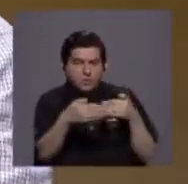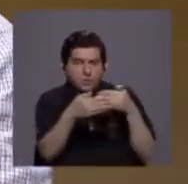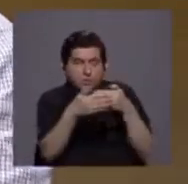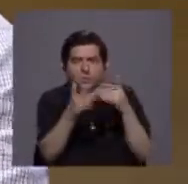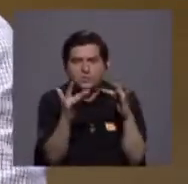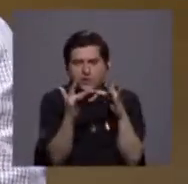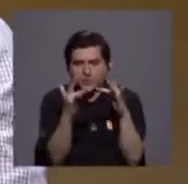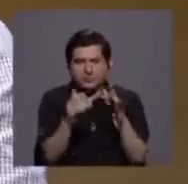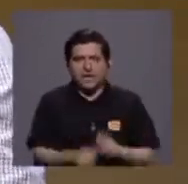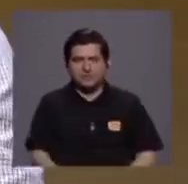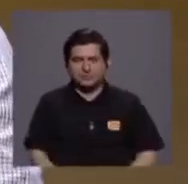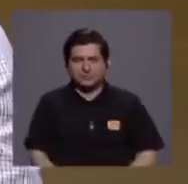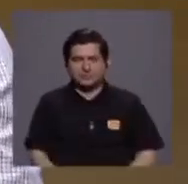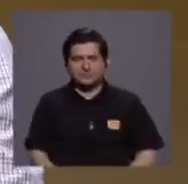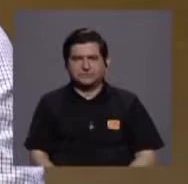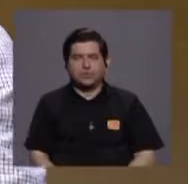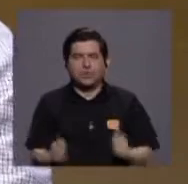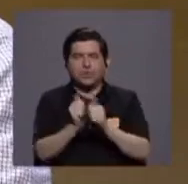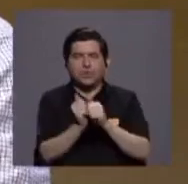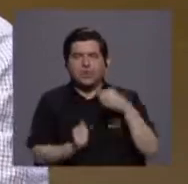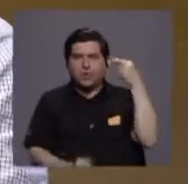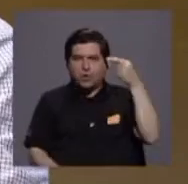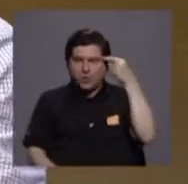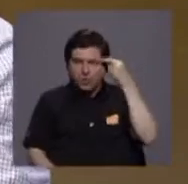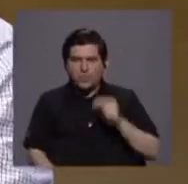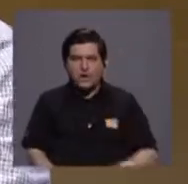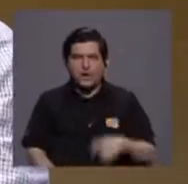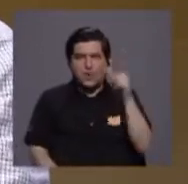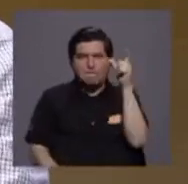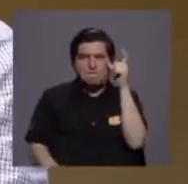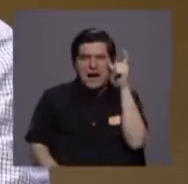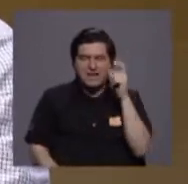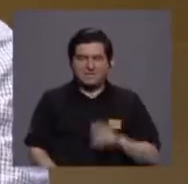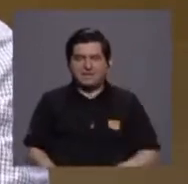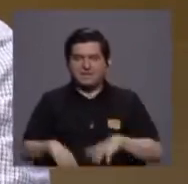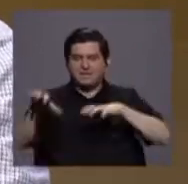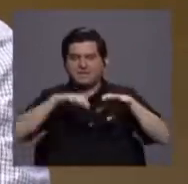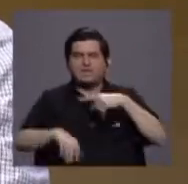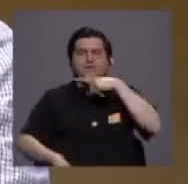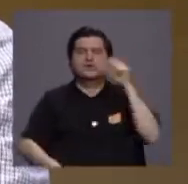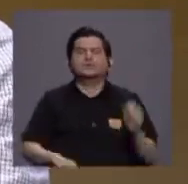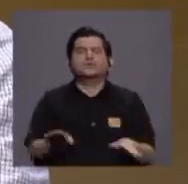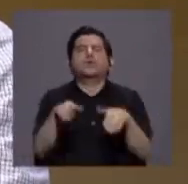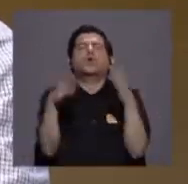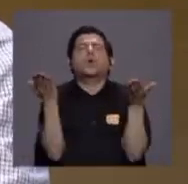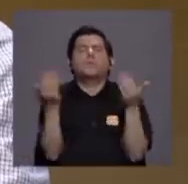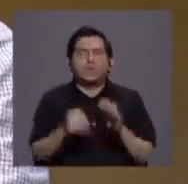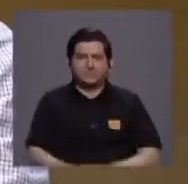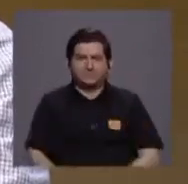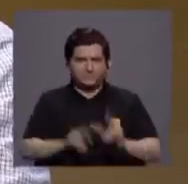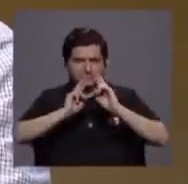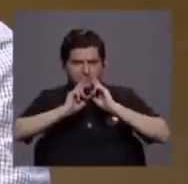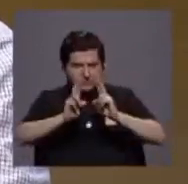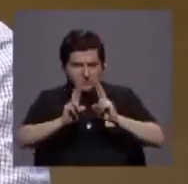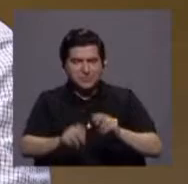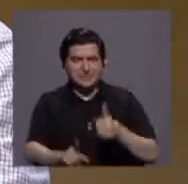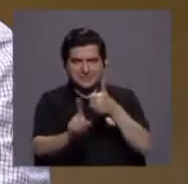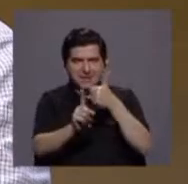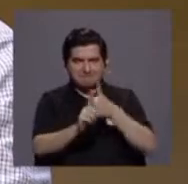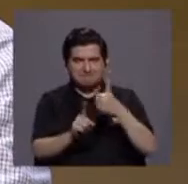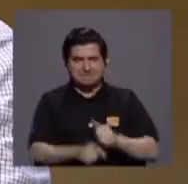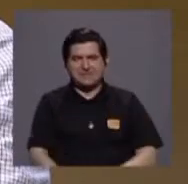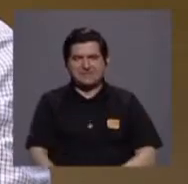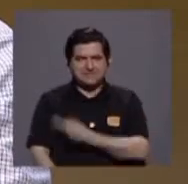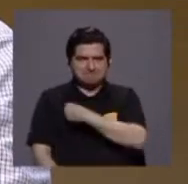que es de esperar con el gobierno de Biden, cómo va a reaccionar Rusia, la respuesta que va a tener la propia China